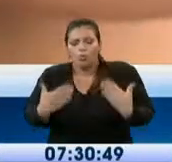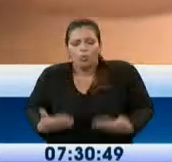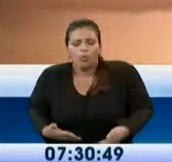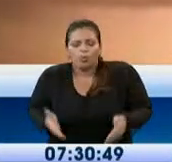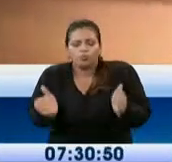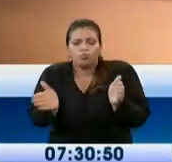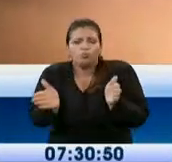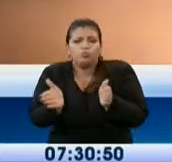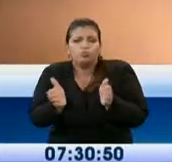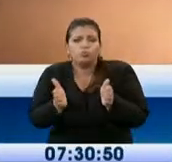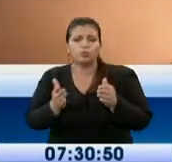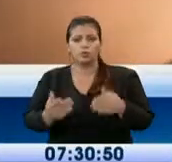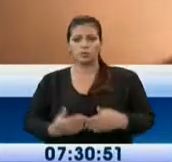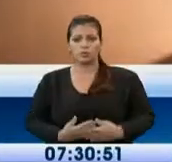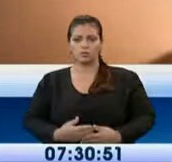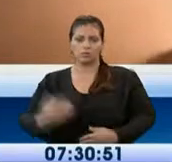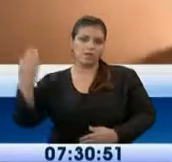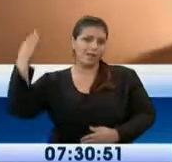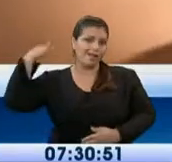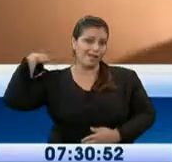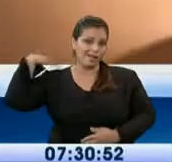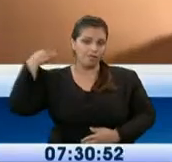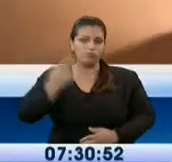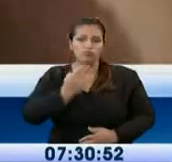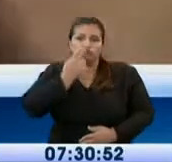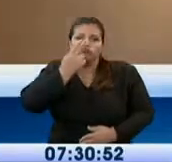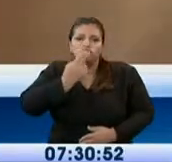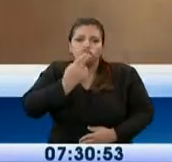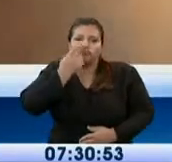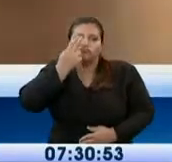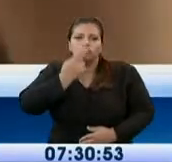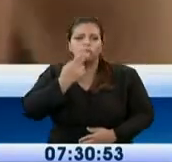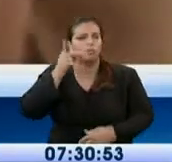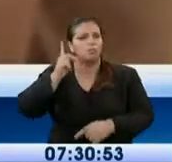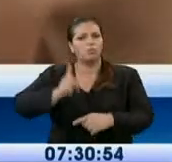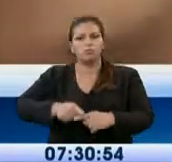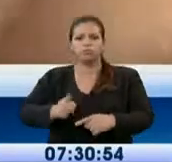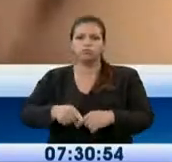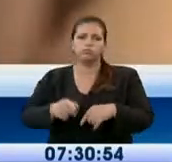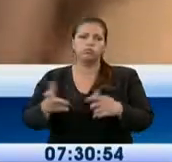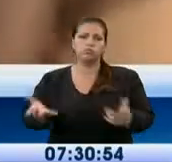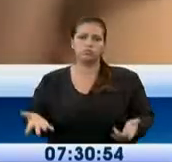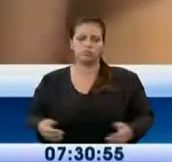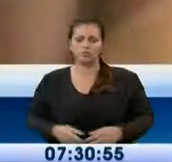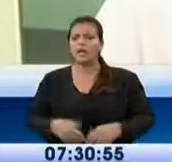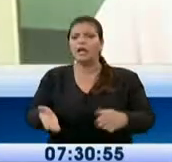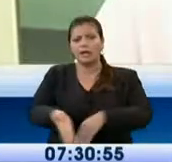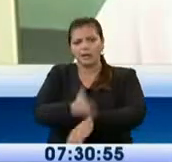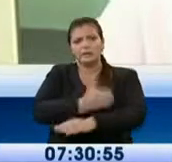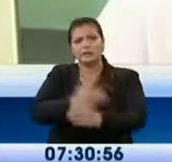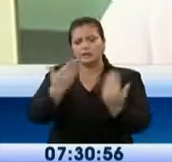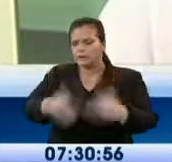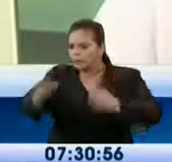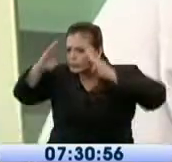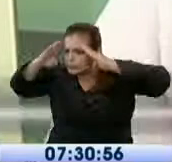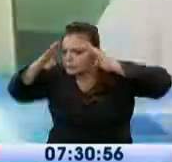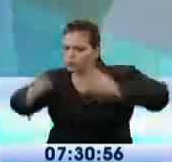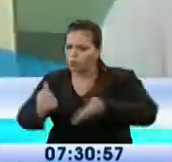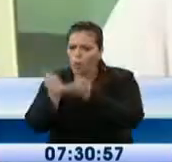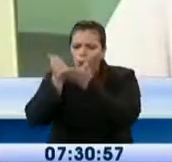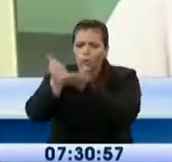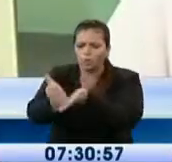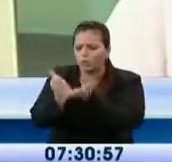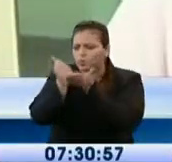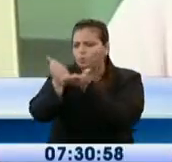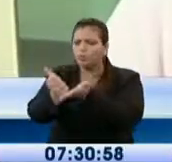su pulmón. Aquí recibió todas las atenciones necesarias, se le puso la medicina, se le puso la surfactante, o sea, todo lo que realmente el